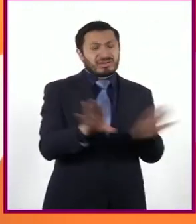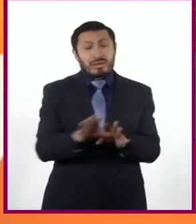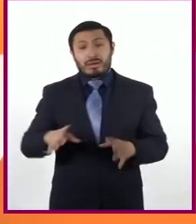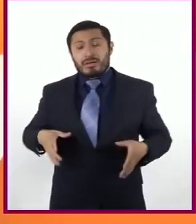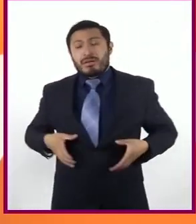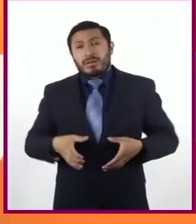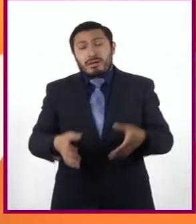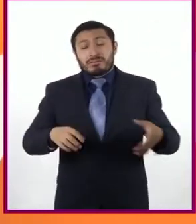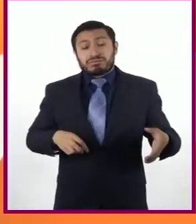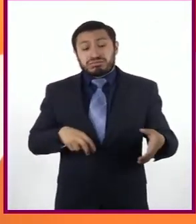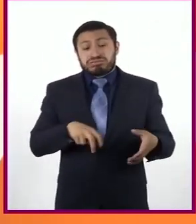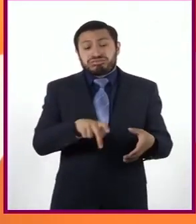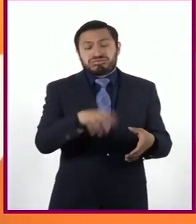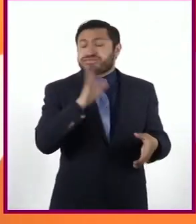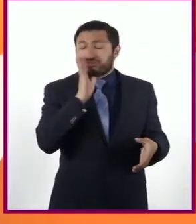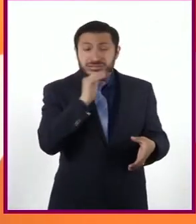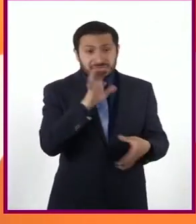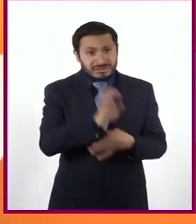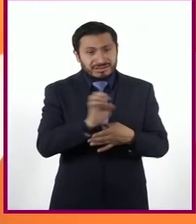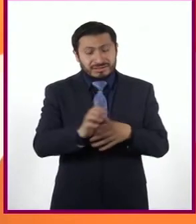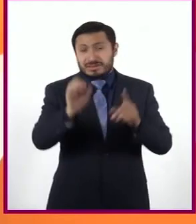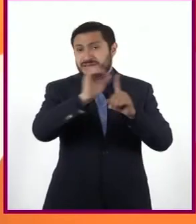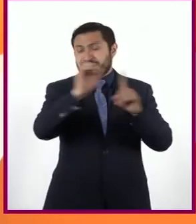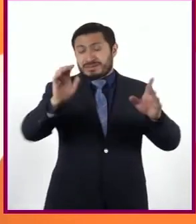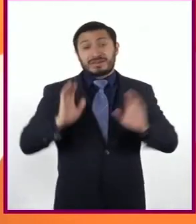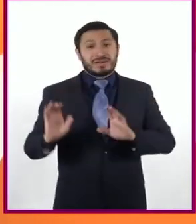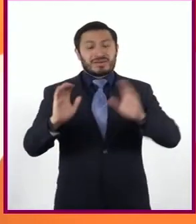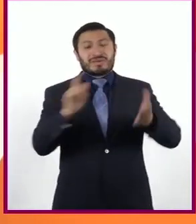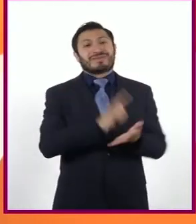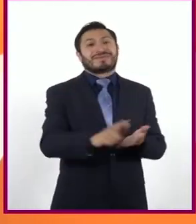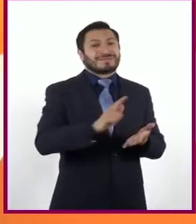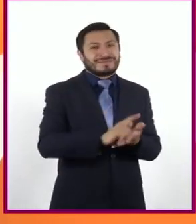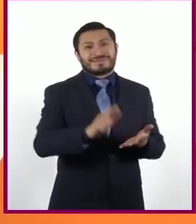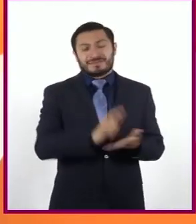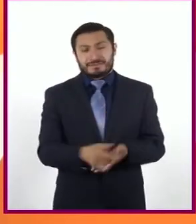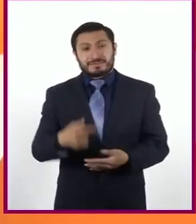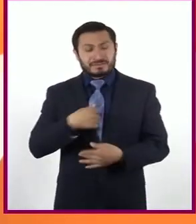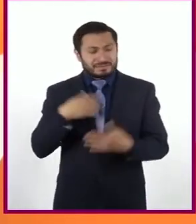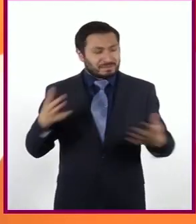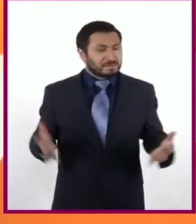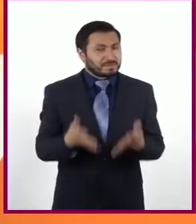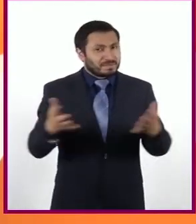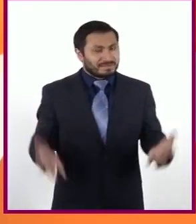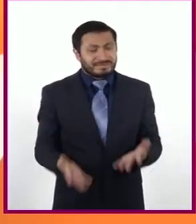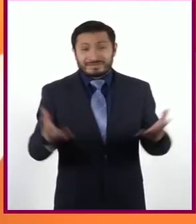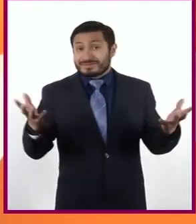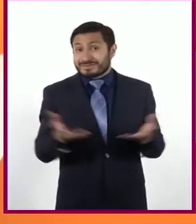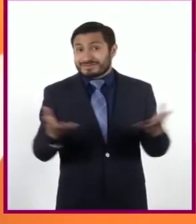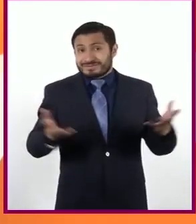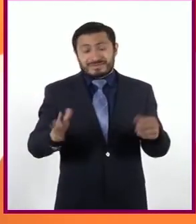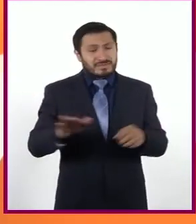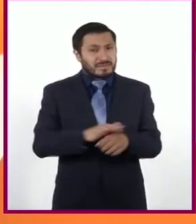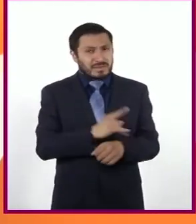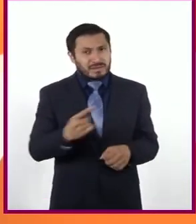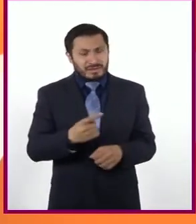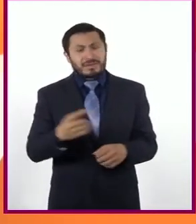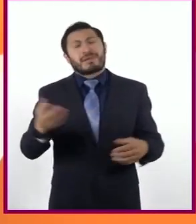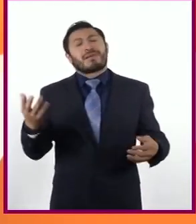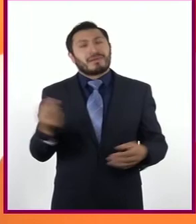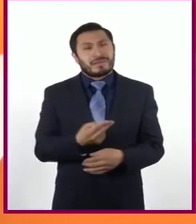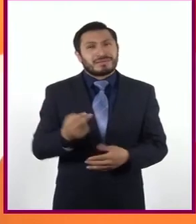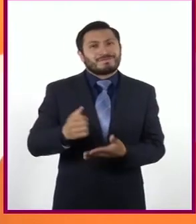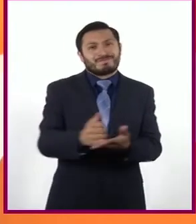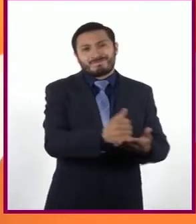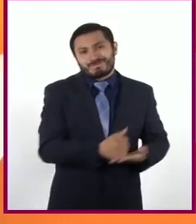calle principal. Nos organizamos para mantenerlo limpio. Me motivé para hacerlo porque necesitábamos ayuda